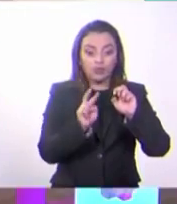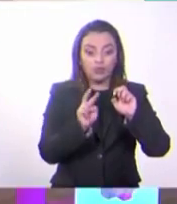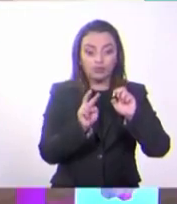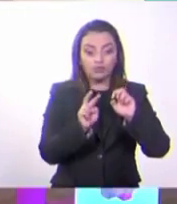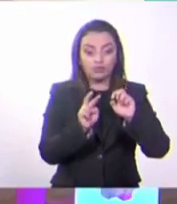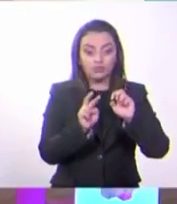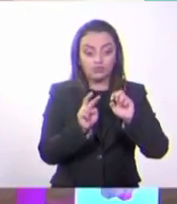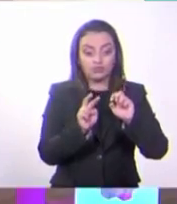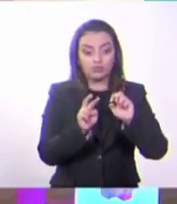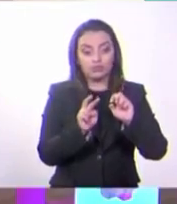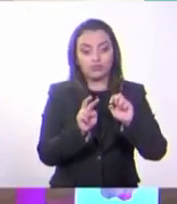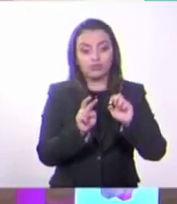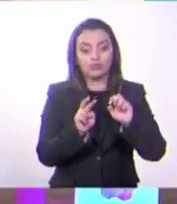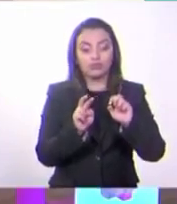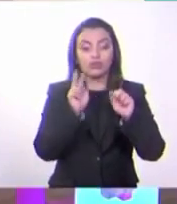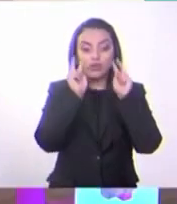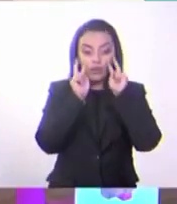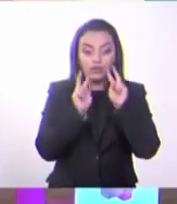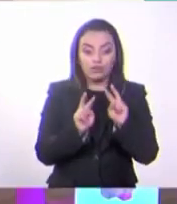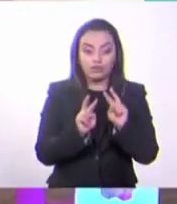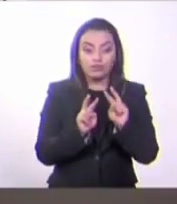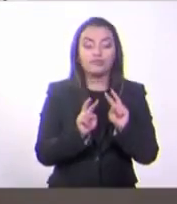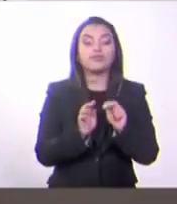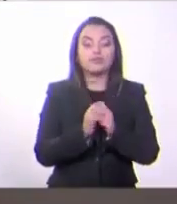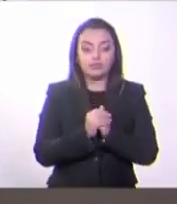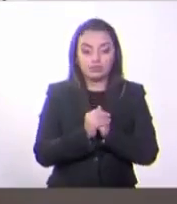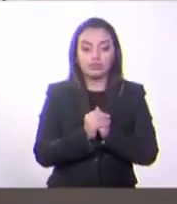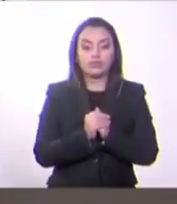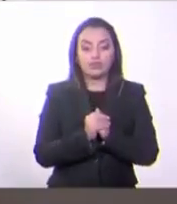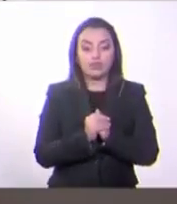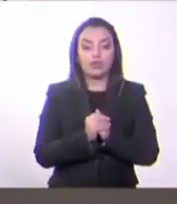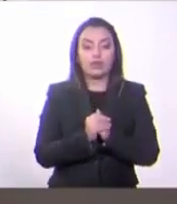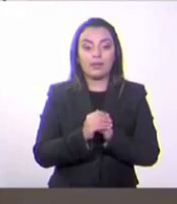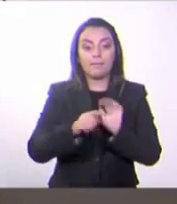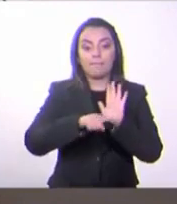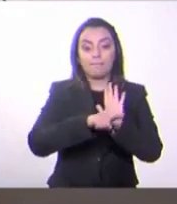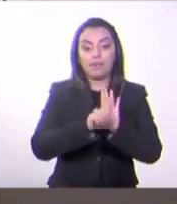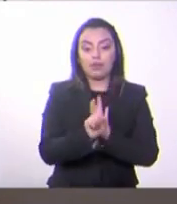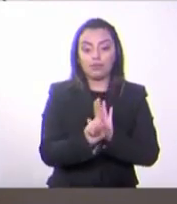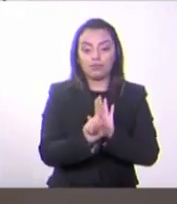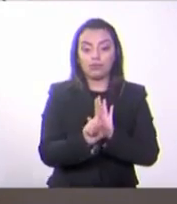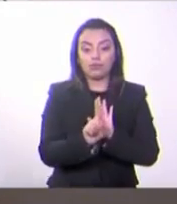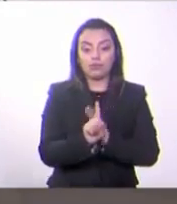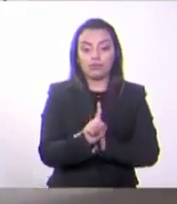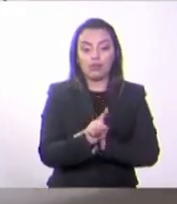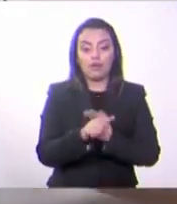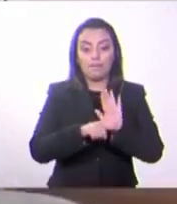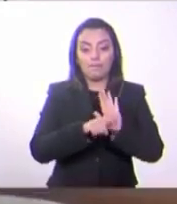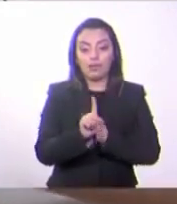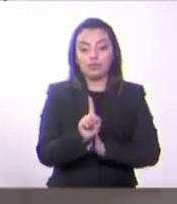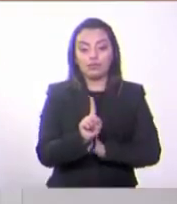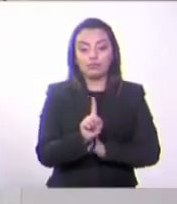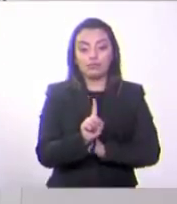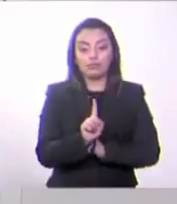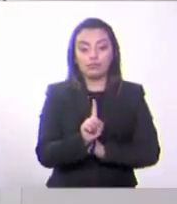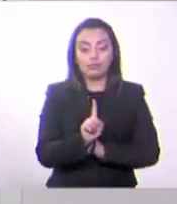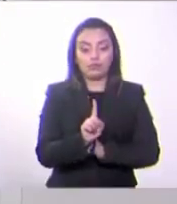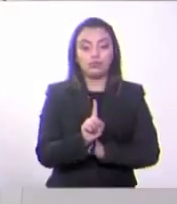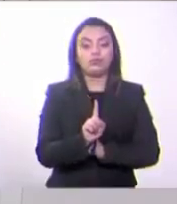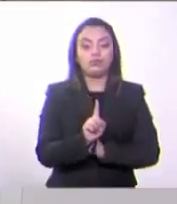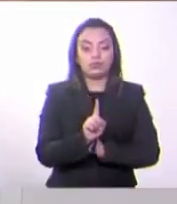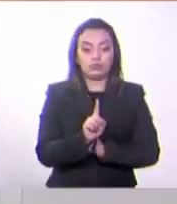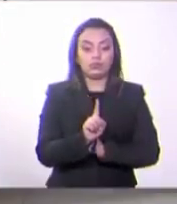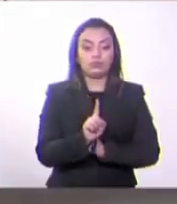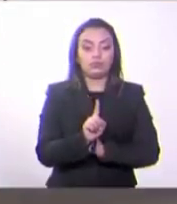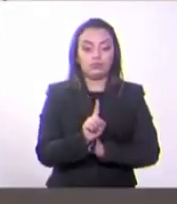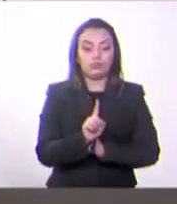me dé menos 1. En Y. Sí. Si te fijas, aquí tengo menos 1. Exacto. En este caso, el